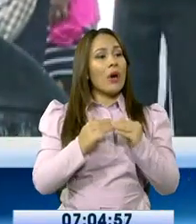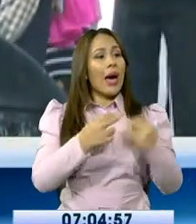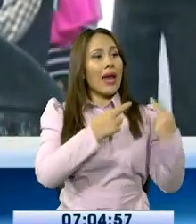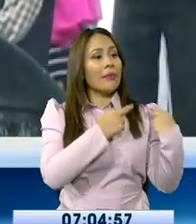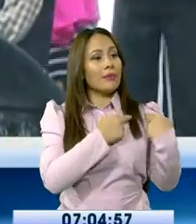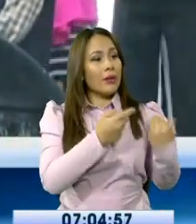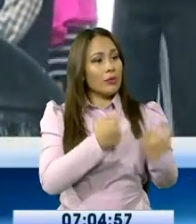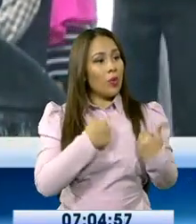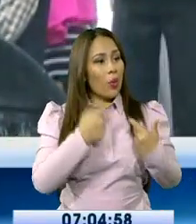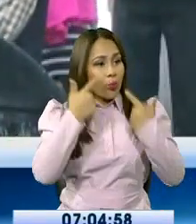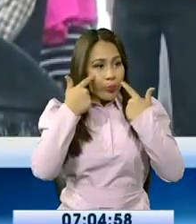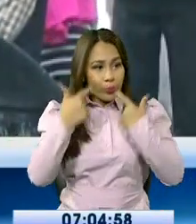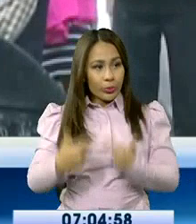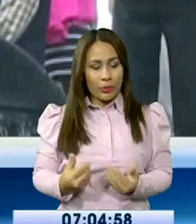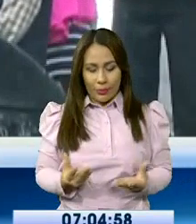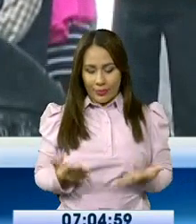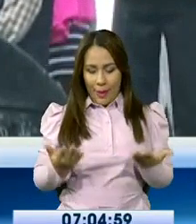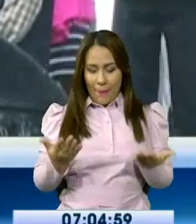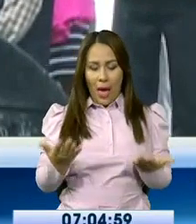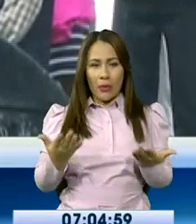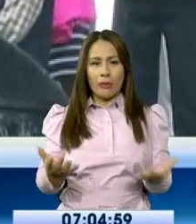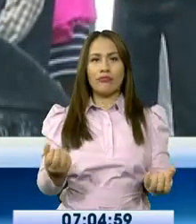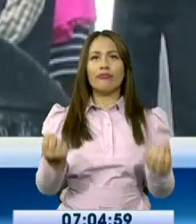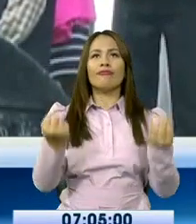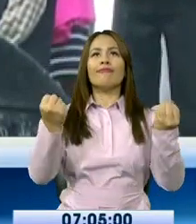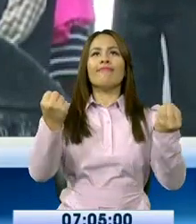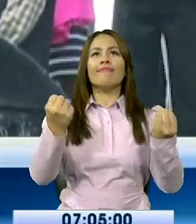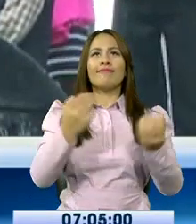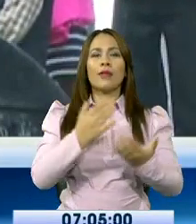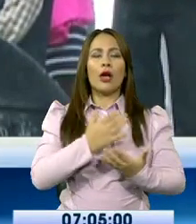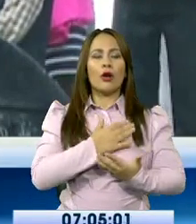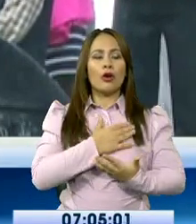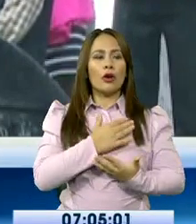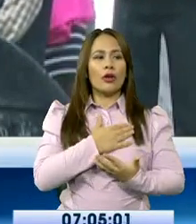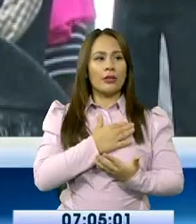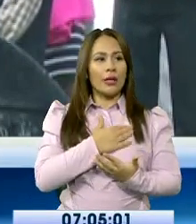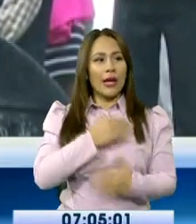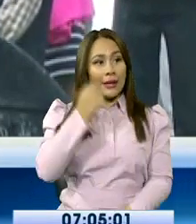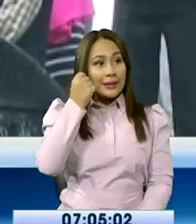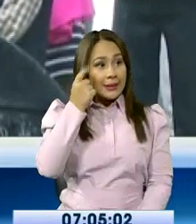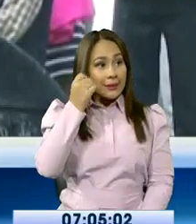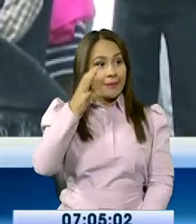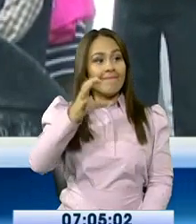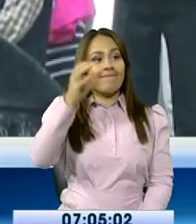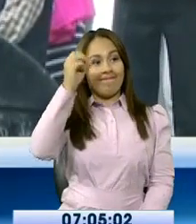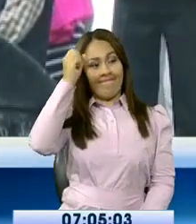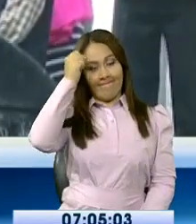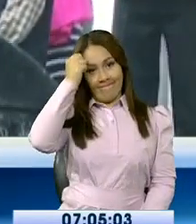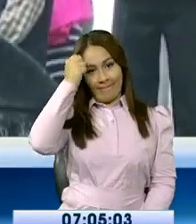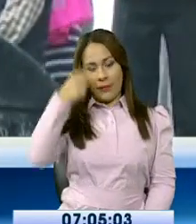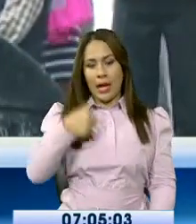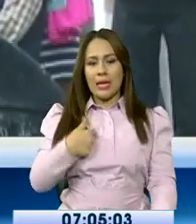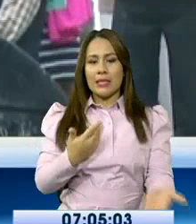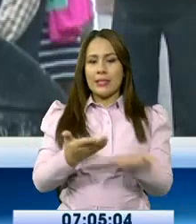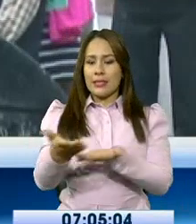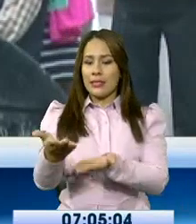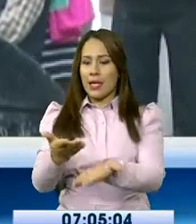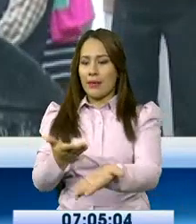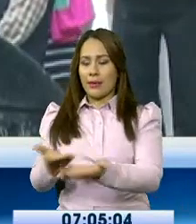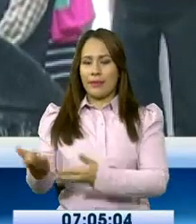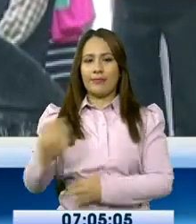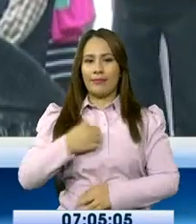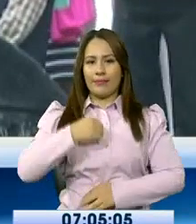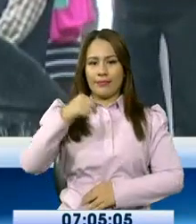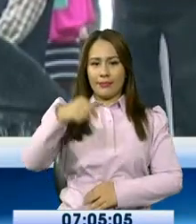que llevar en las manos y el corazón con la conciencia de servirlos. Aquí estamos